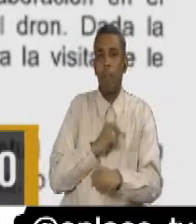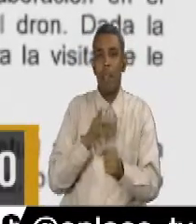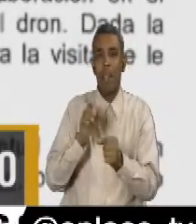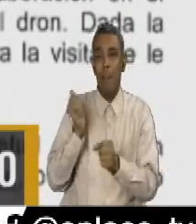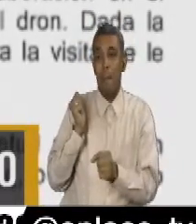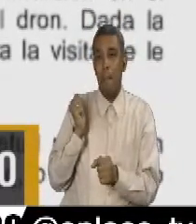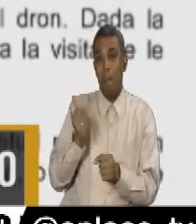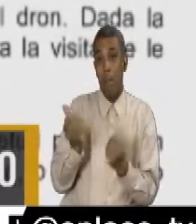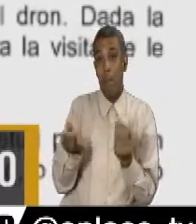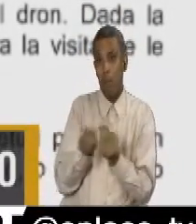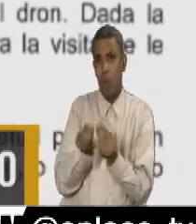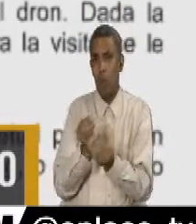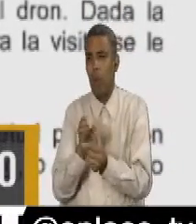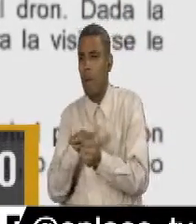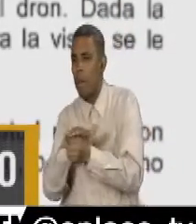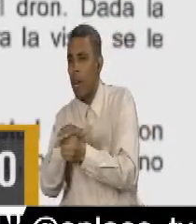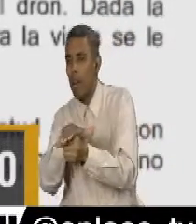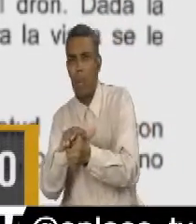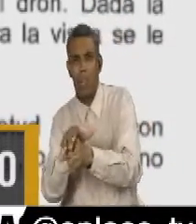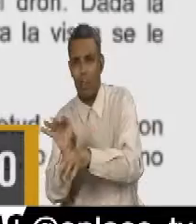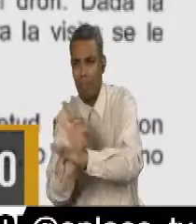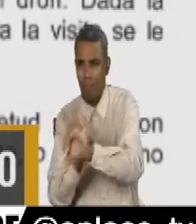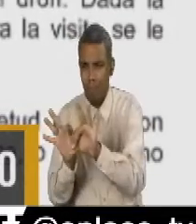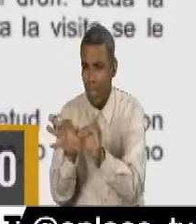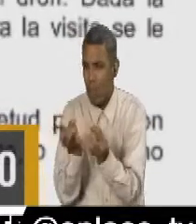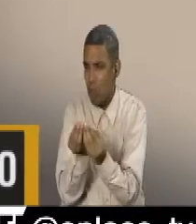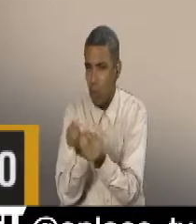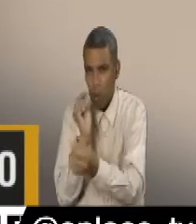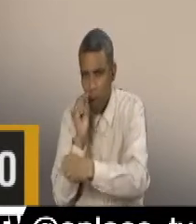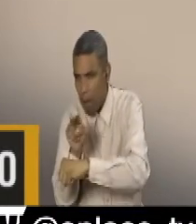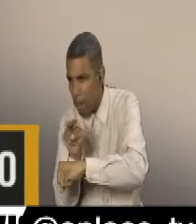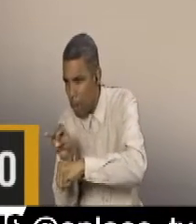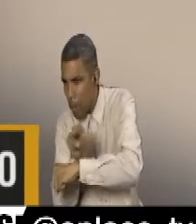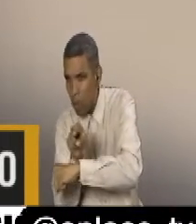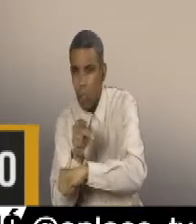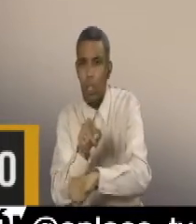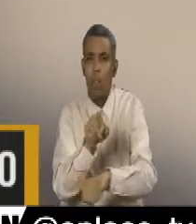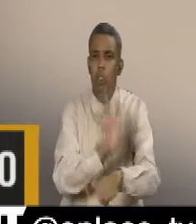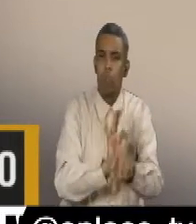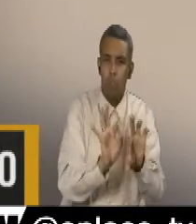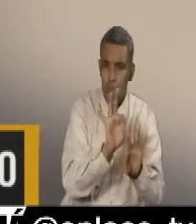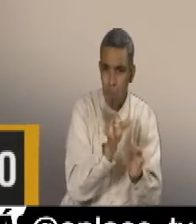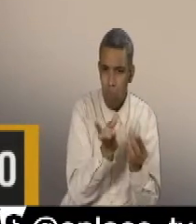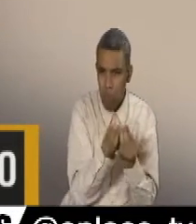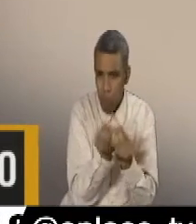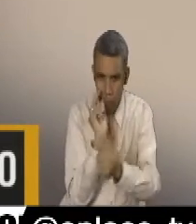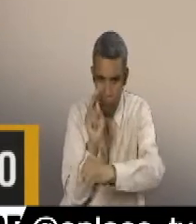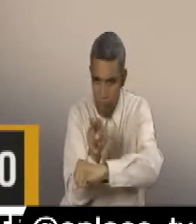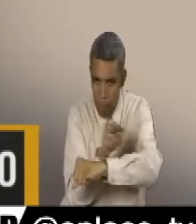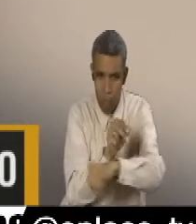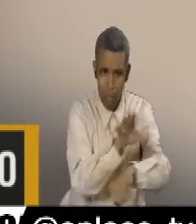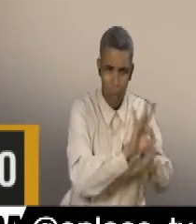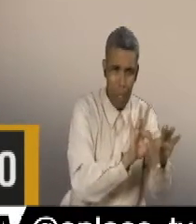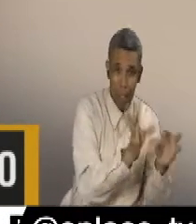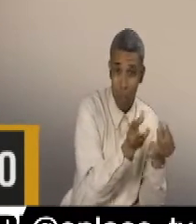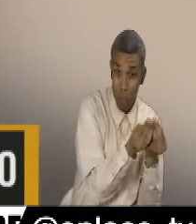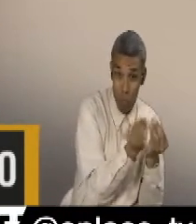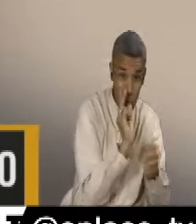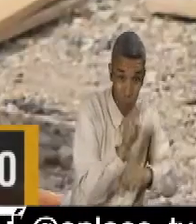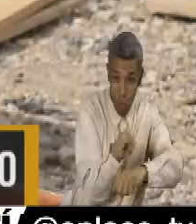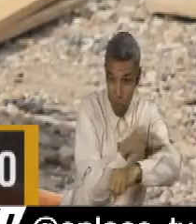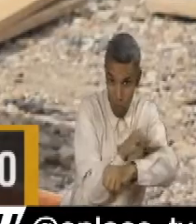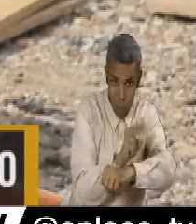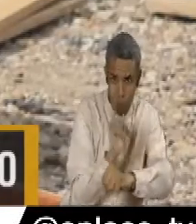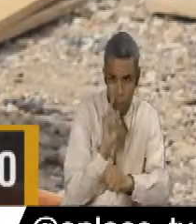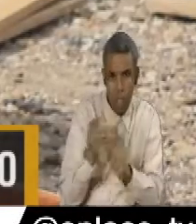el proyecto va a impactar en todas las comunas de Barranca Bermeja, y es un seguimiento. Se hizo unas tomas en un dron, se van a publicar